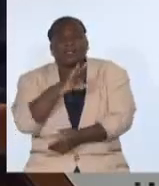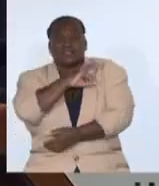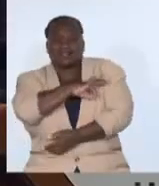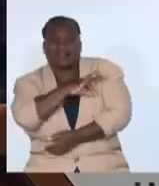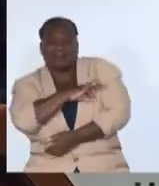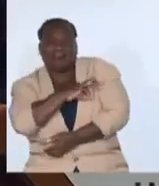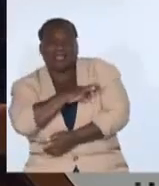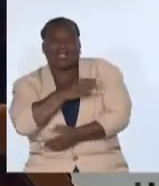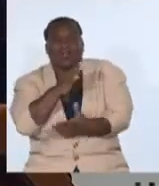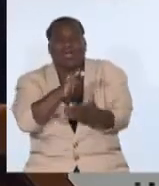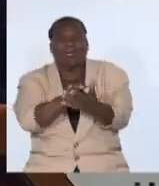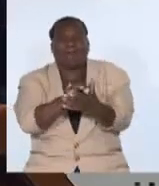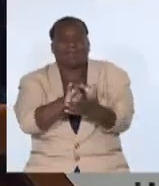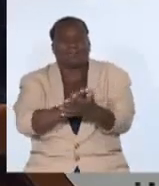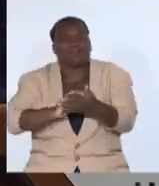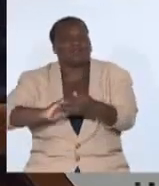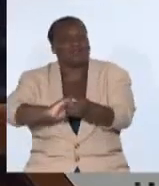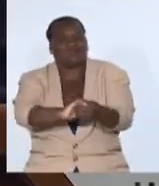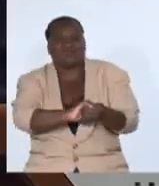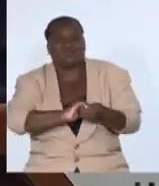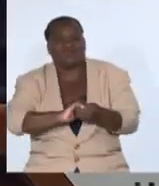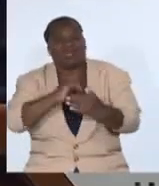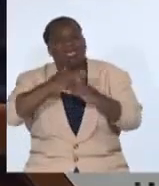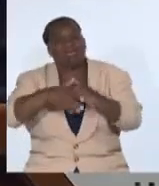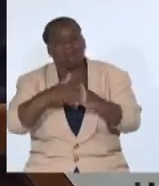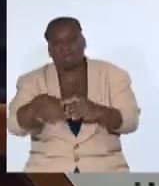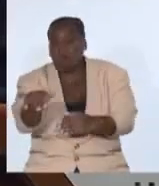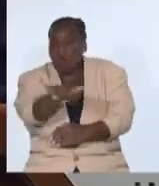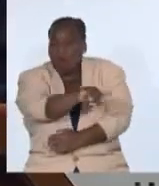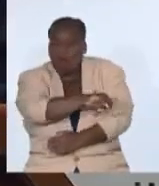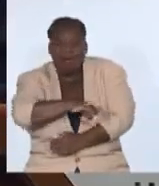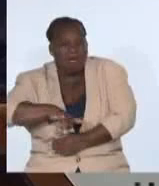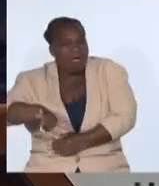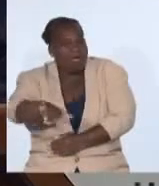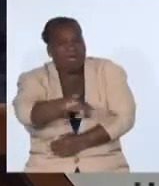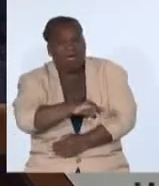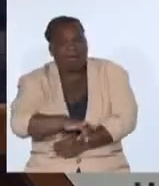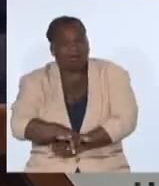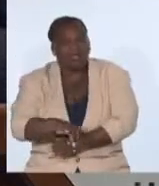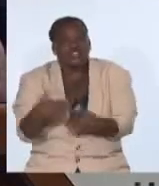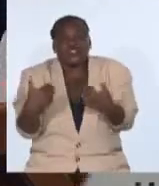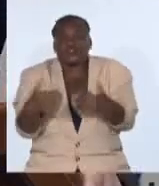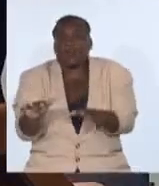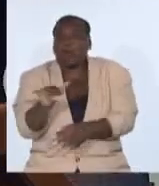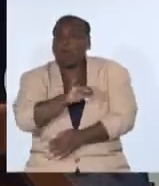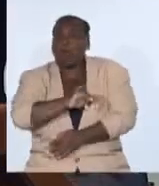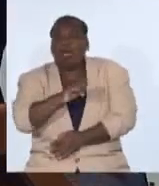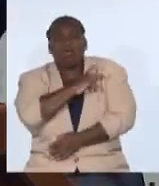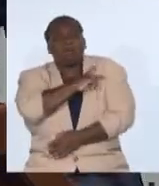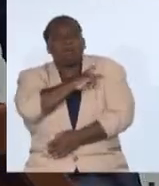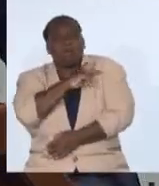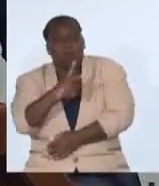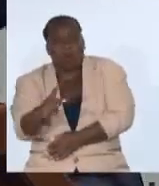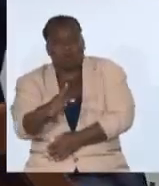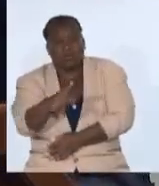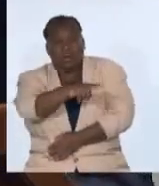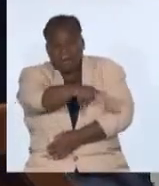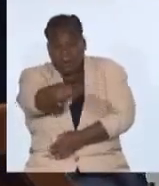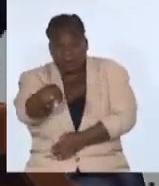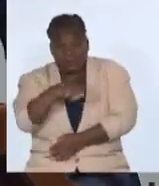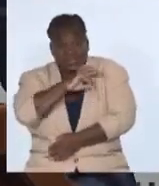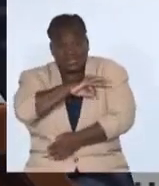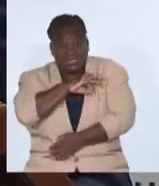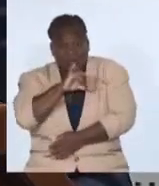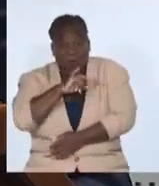de solidaridad y de hermandad y nos sobra voluntad para hacerlos a ustedes sentir en familia